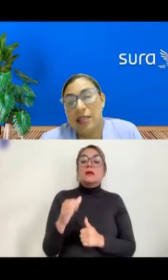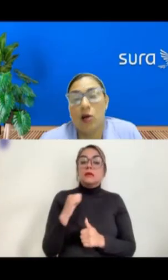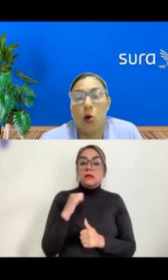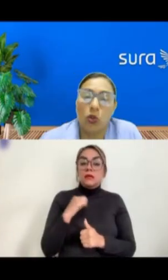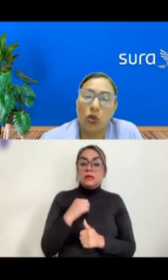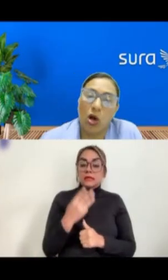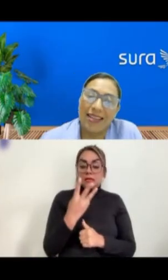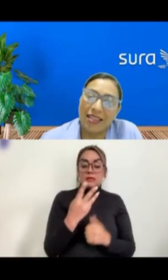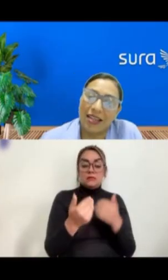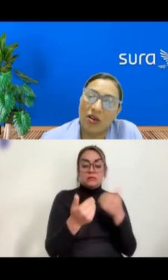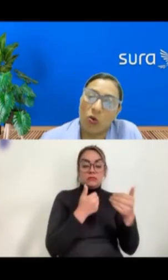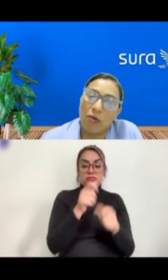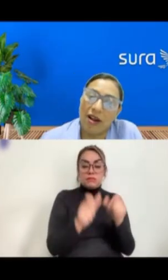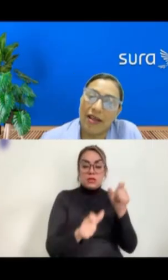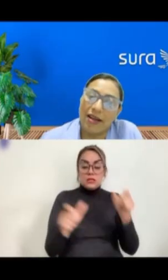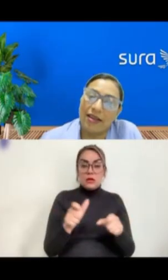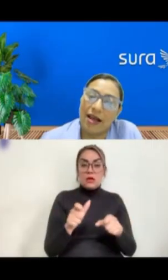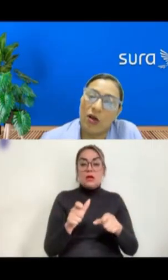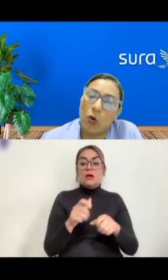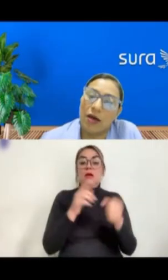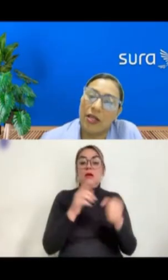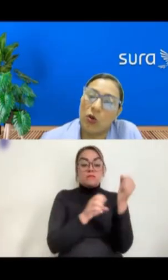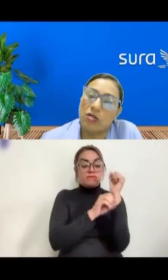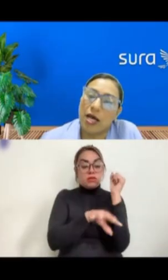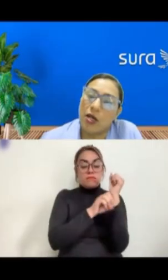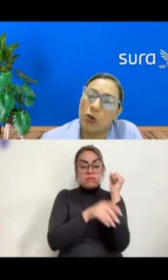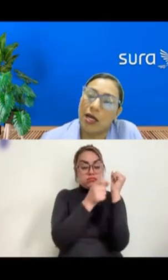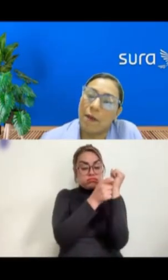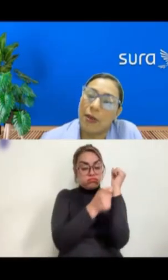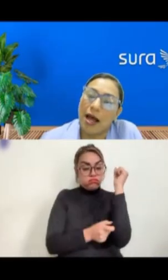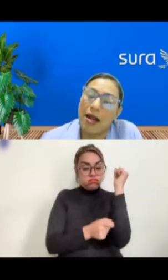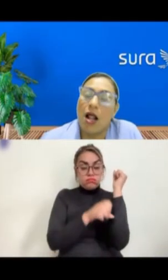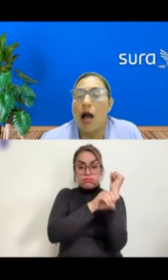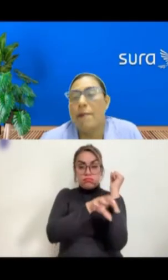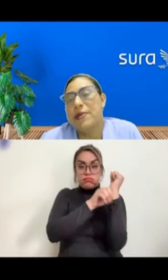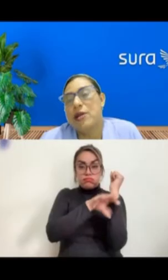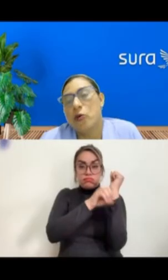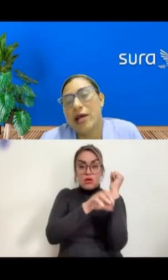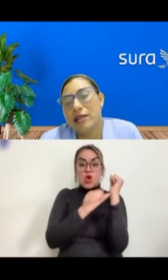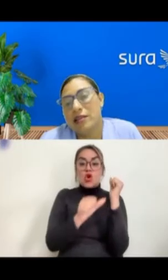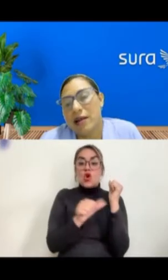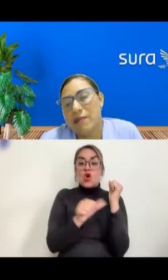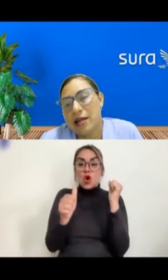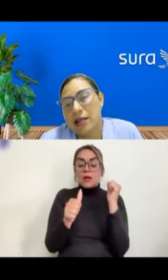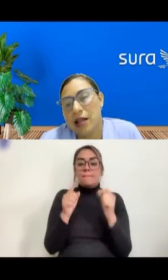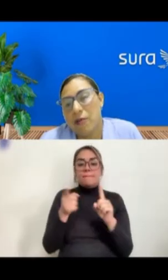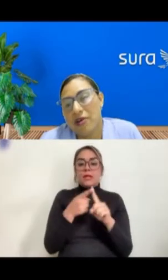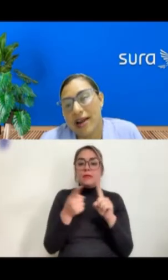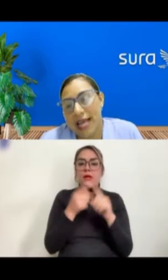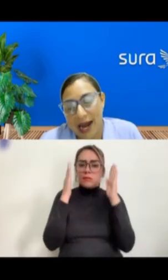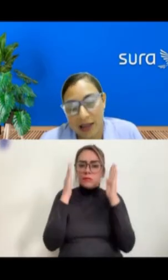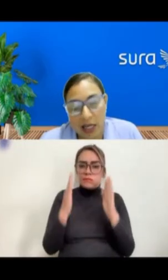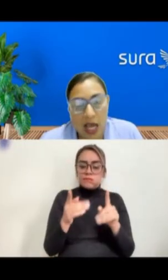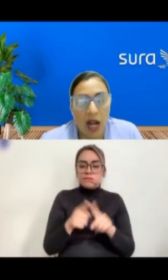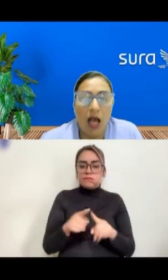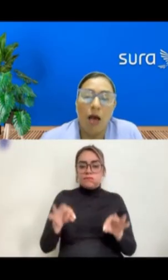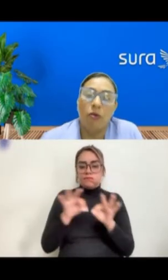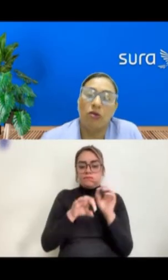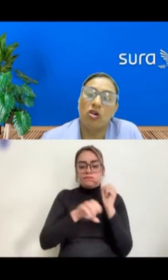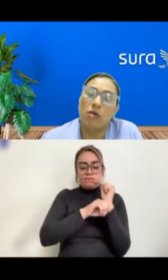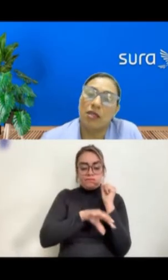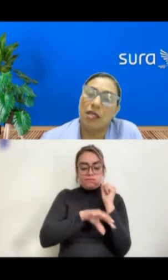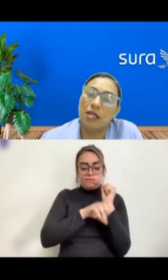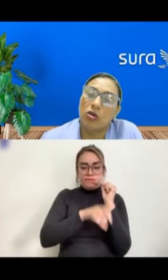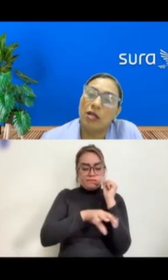de paciente y tengo uno con una hemorragia arterial, con una venosa y con una capilar, al primero que voy a atender va a ser el de la hemorragia